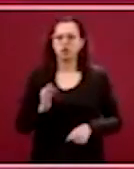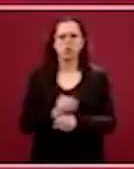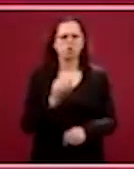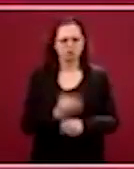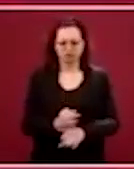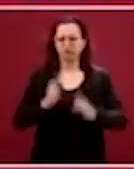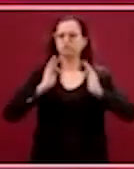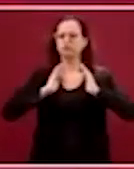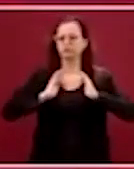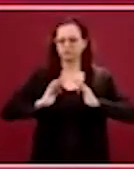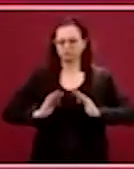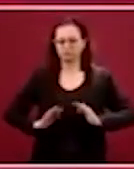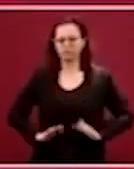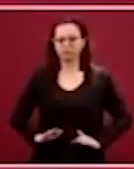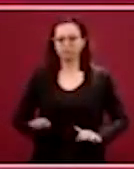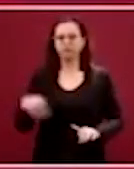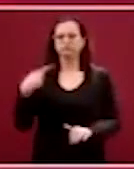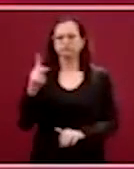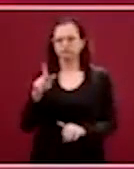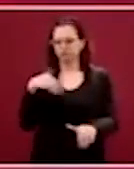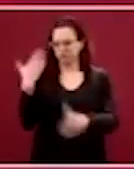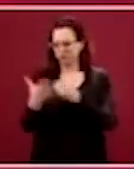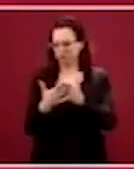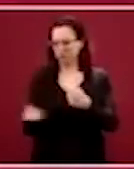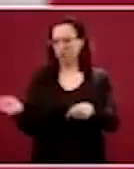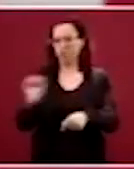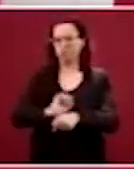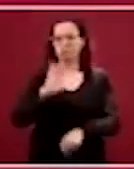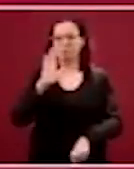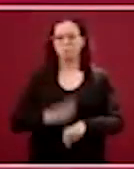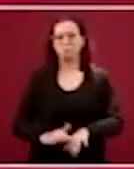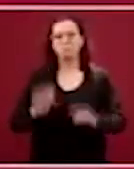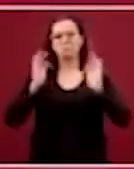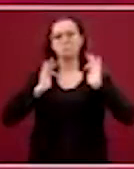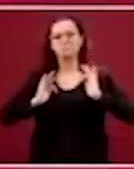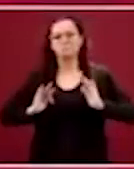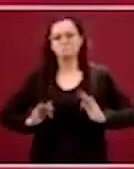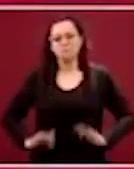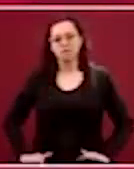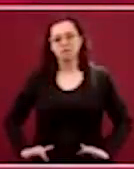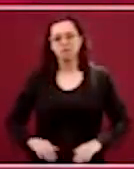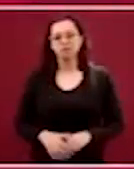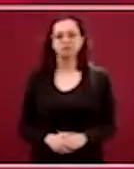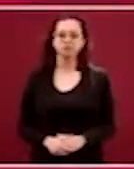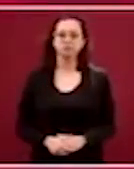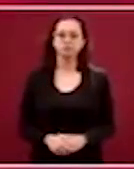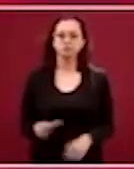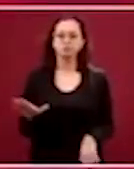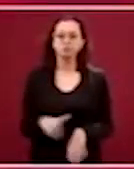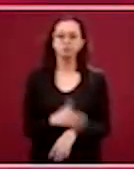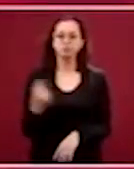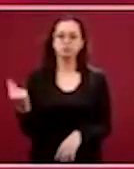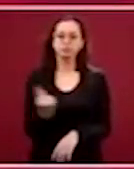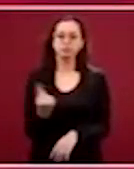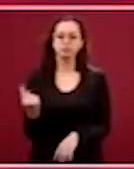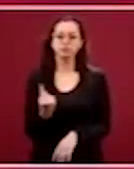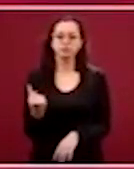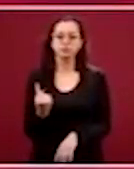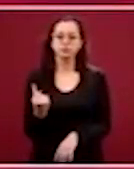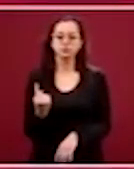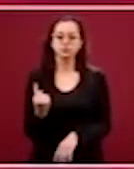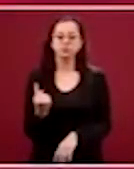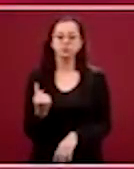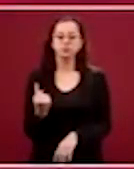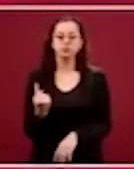El presidente Andrés Manuel López Obrador presumió que su escudo protector contra el coronavirus es la honestidad y el no permitir la corrupción,